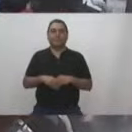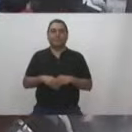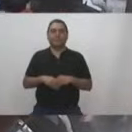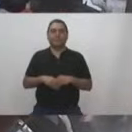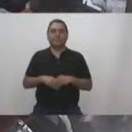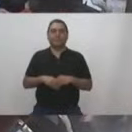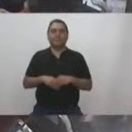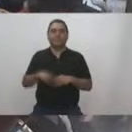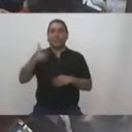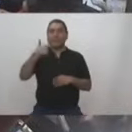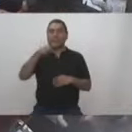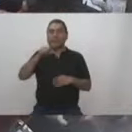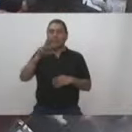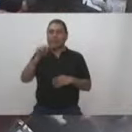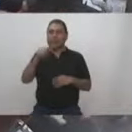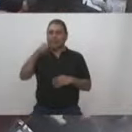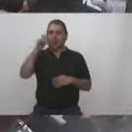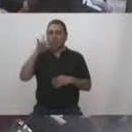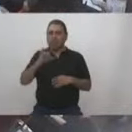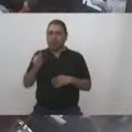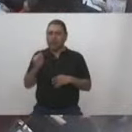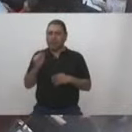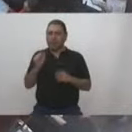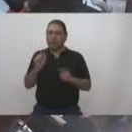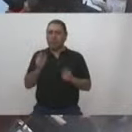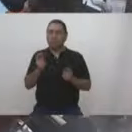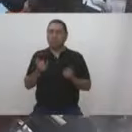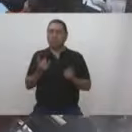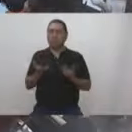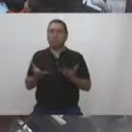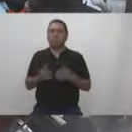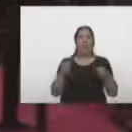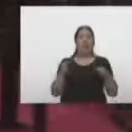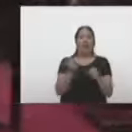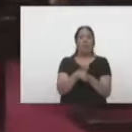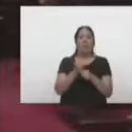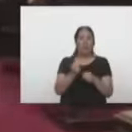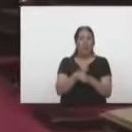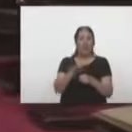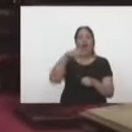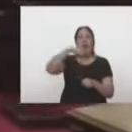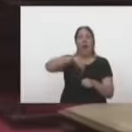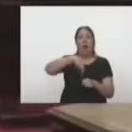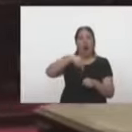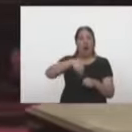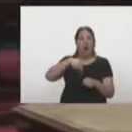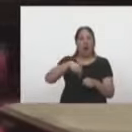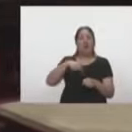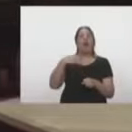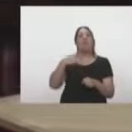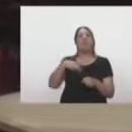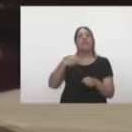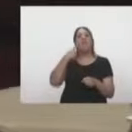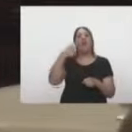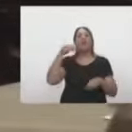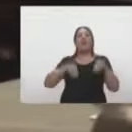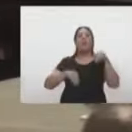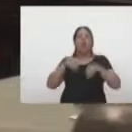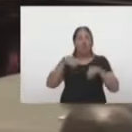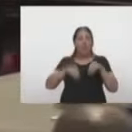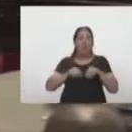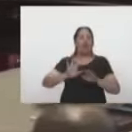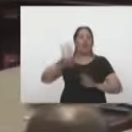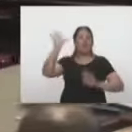parecía que en ese momento no era el momento oportuno, más allá de que yo creo que hay que discutir y debatir para que los legisladores tengan